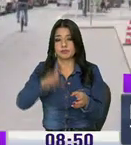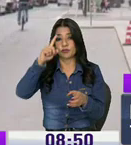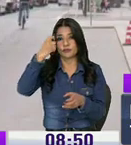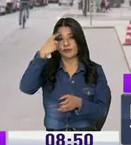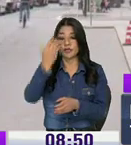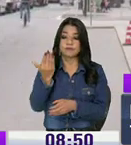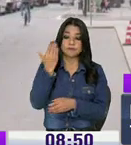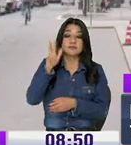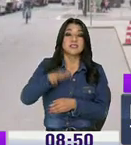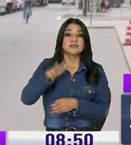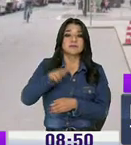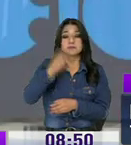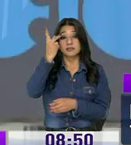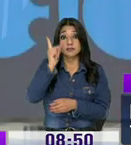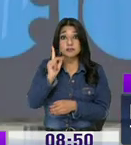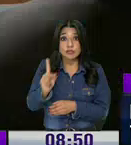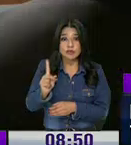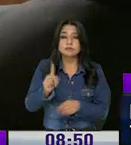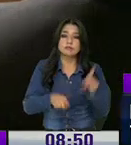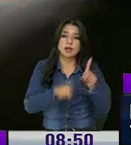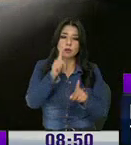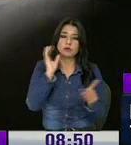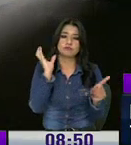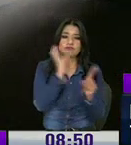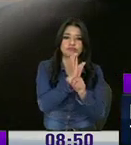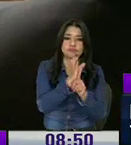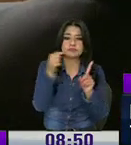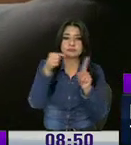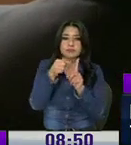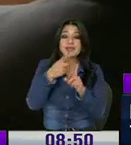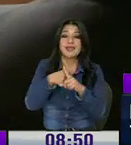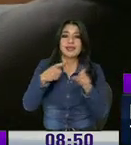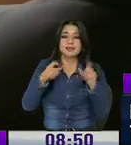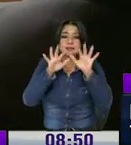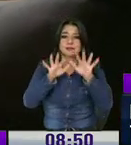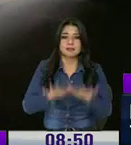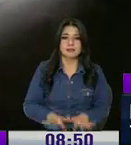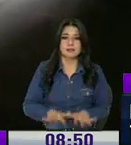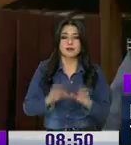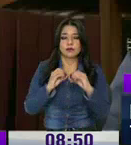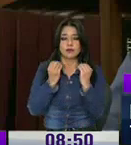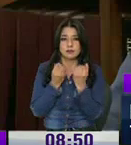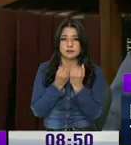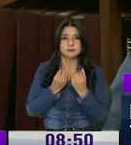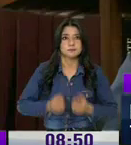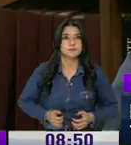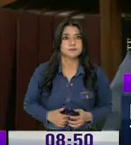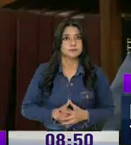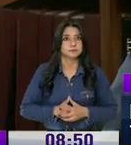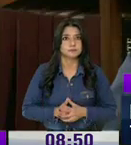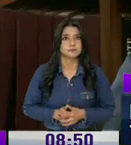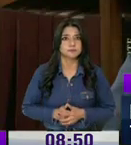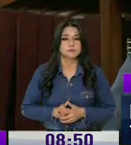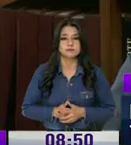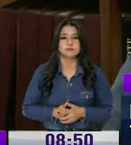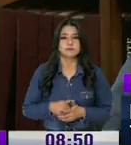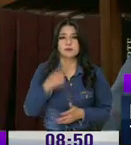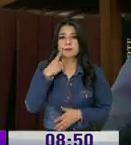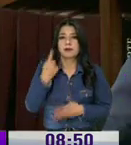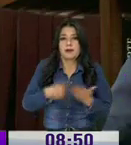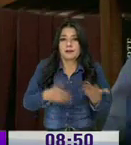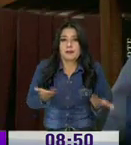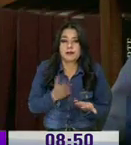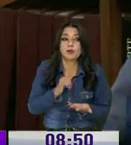tomada hace 3 meses atrás es criticada por René Ortiz, quien fue secretario general de la organización. No le encuentro un